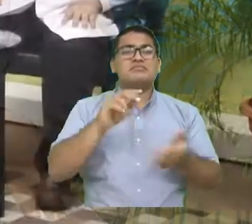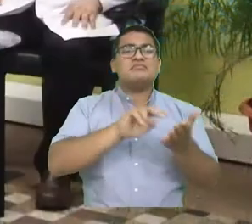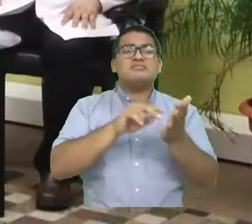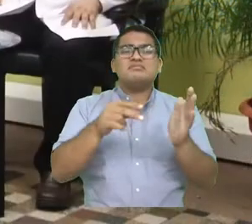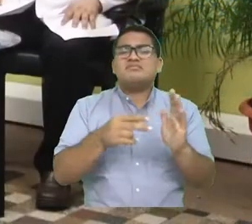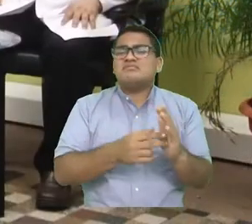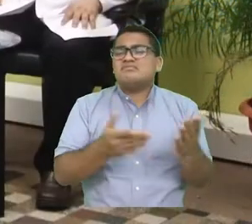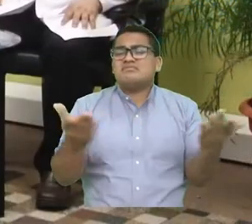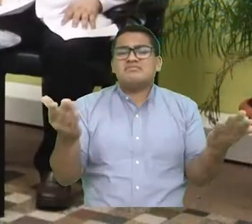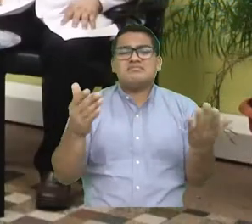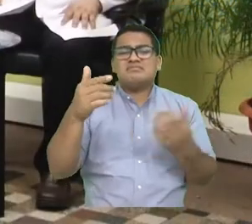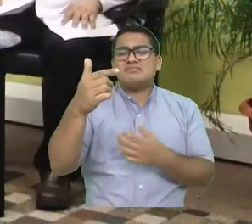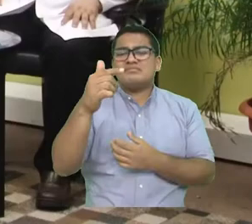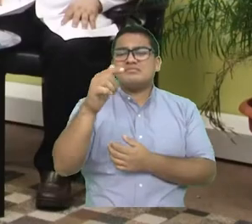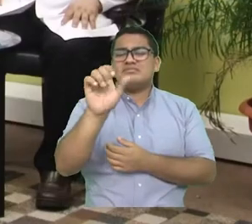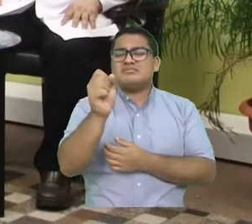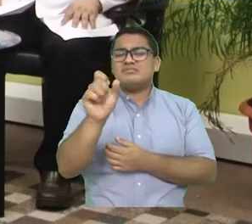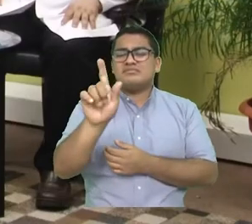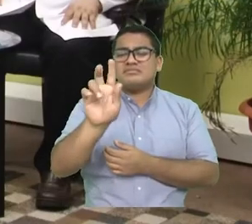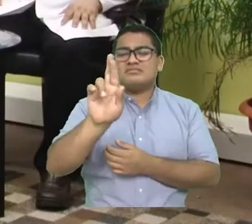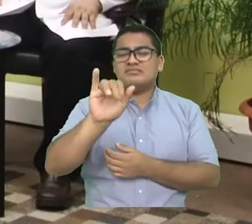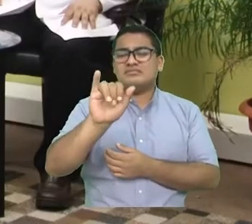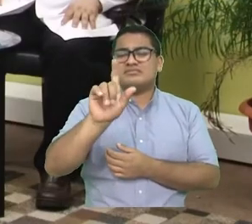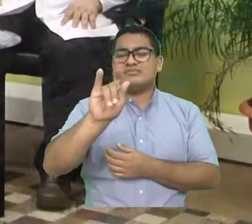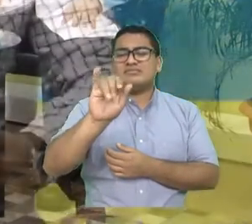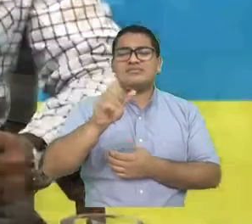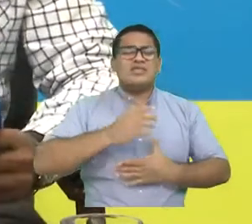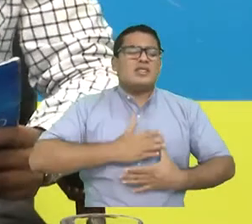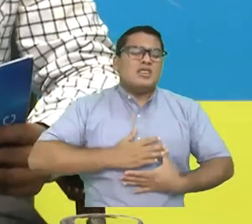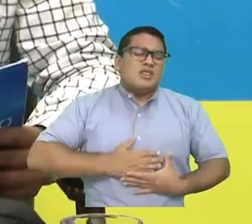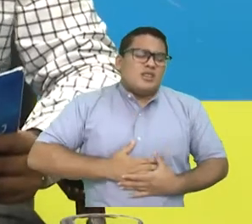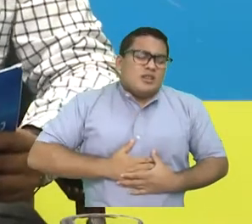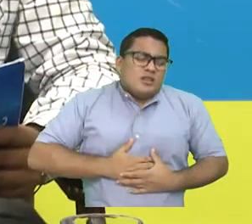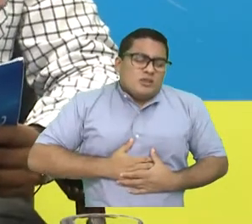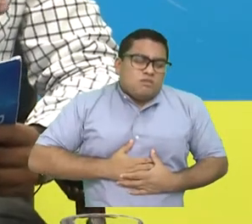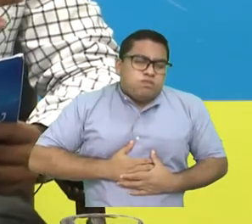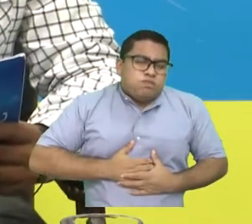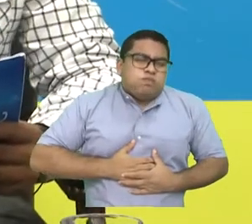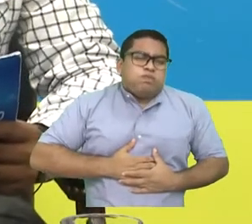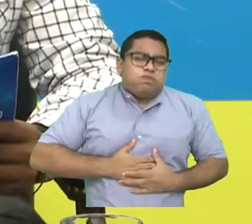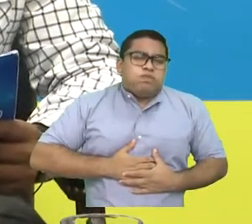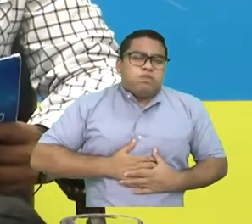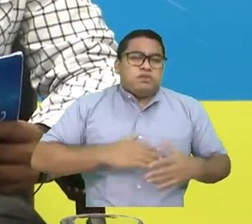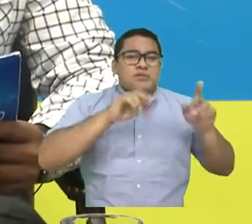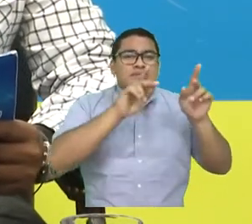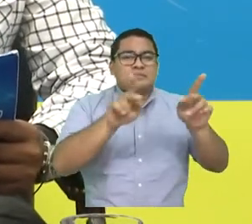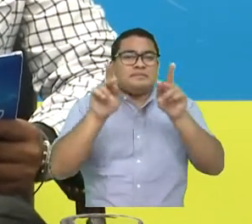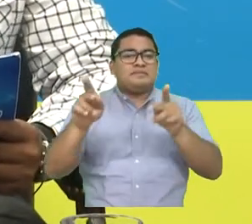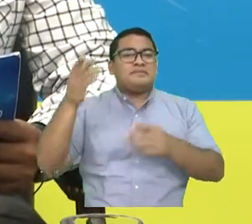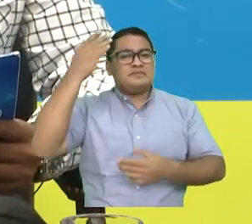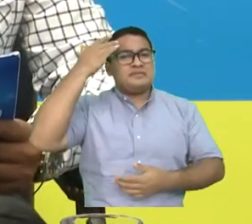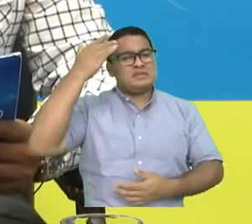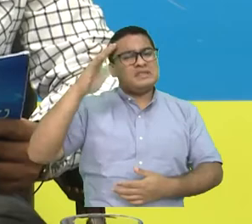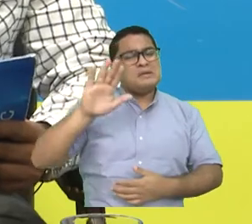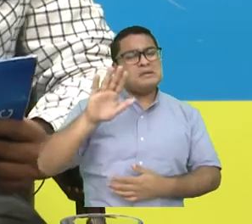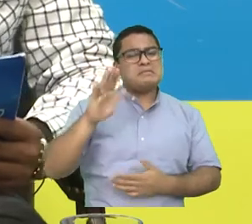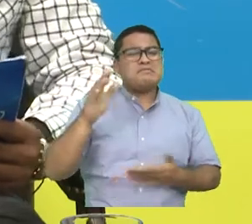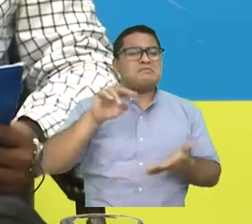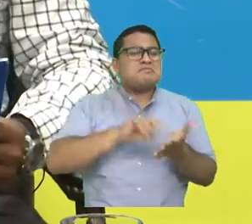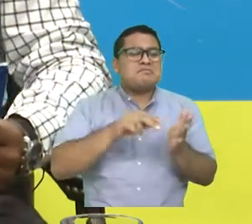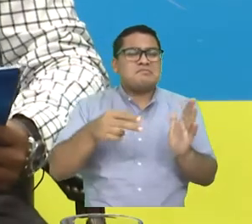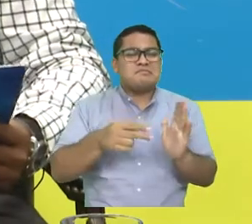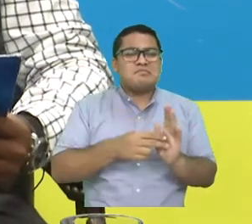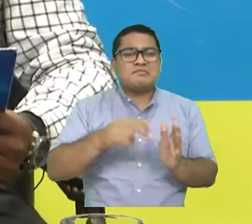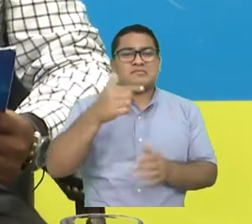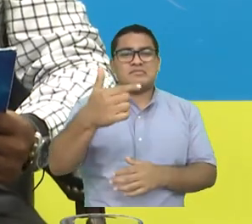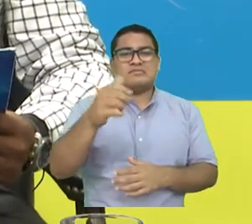es la gastritis. Algunas personas tienen, ya saben, pues, tienen una noción de qué es la gastritis cuando